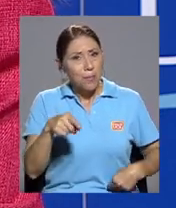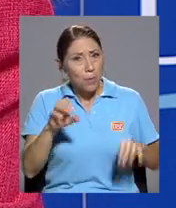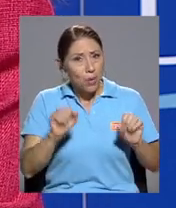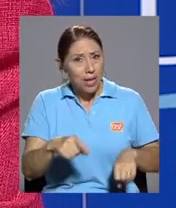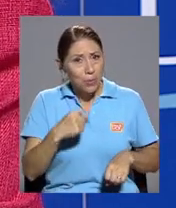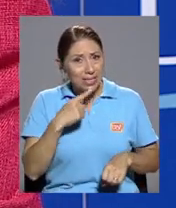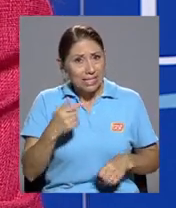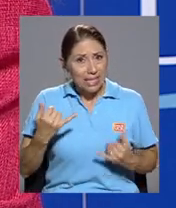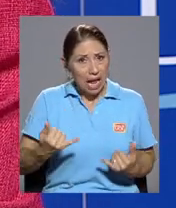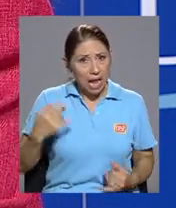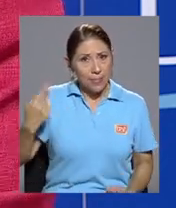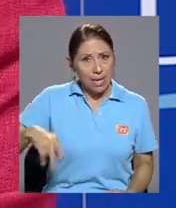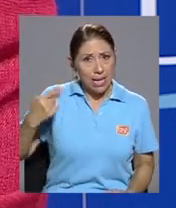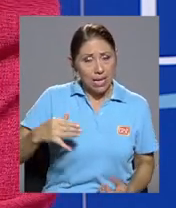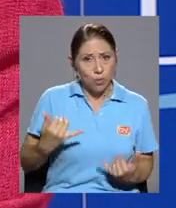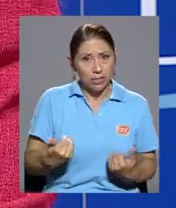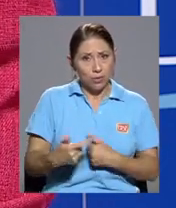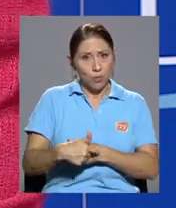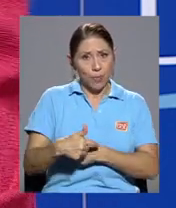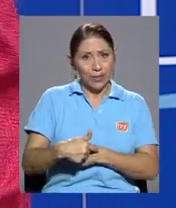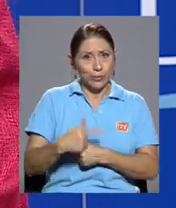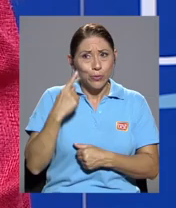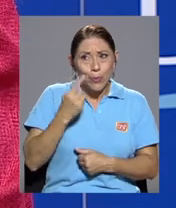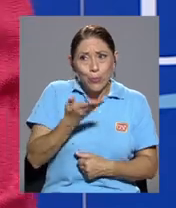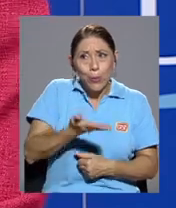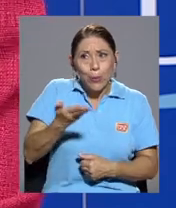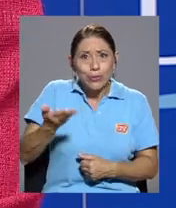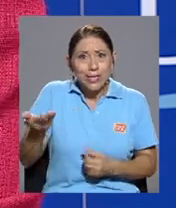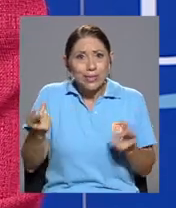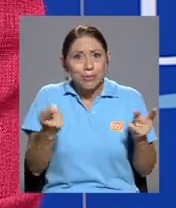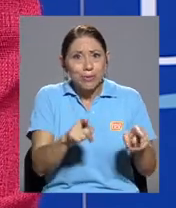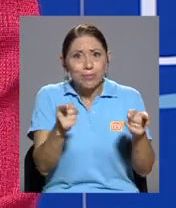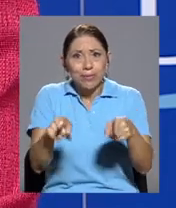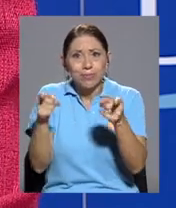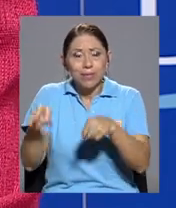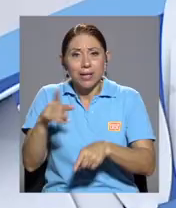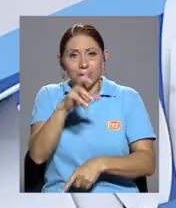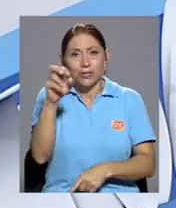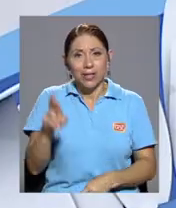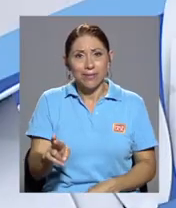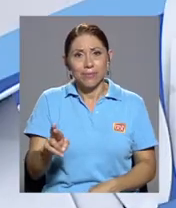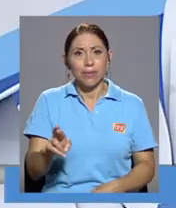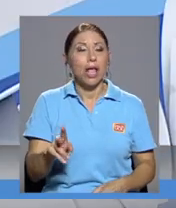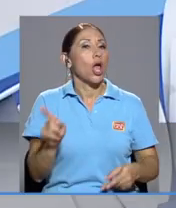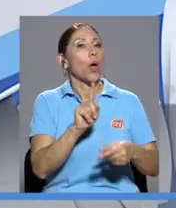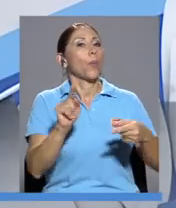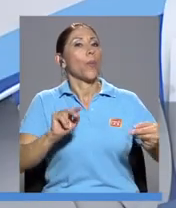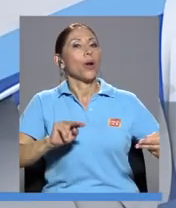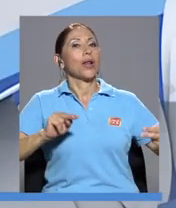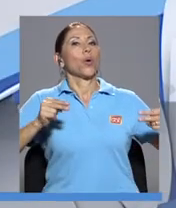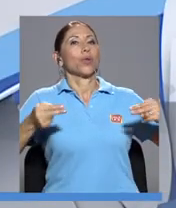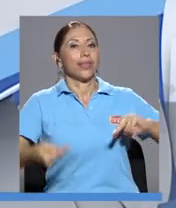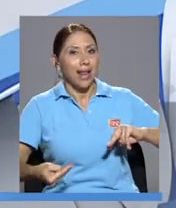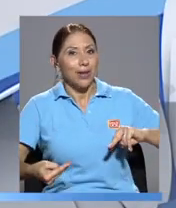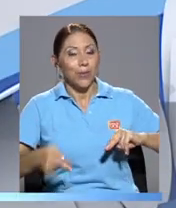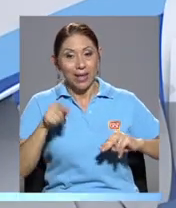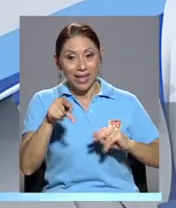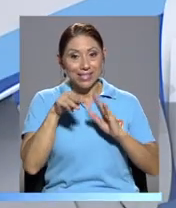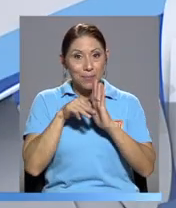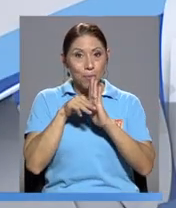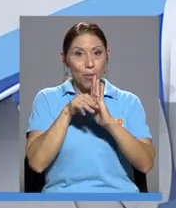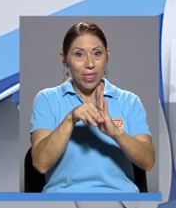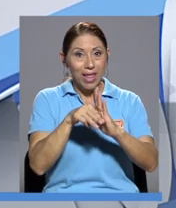decir que está un poco en peligro en estos momentos por las cosas que estamos viendo que suceden en nuestro país por el contrario este modelo humanista